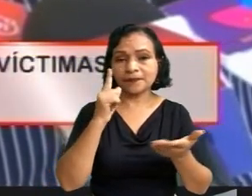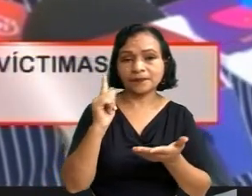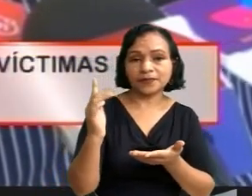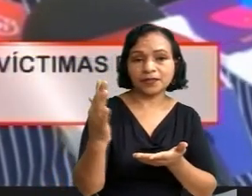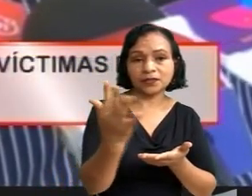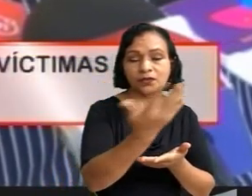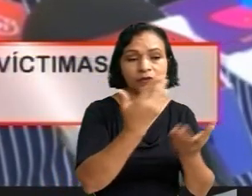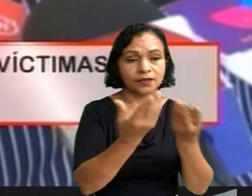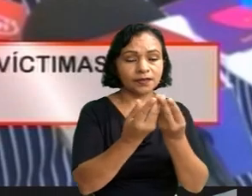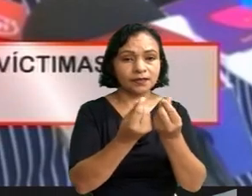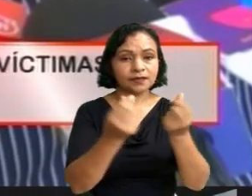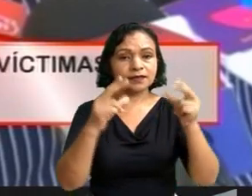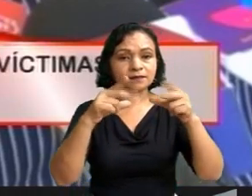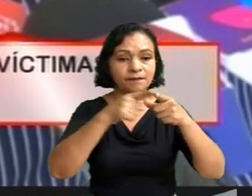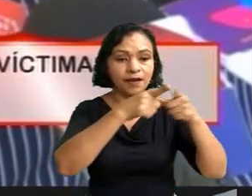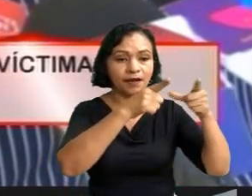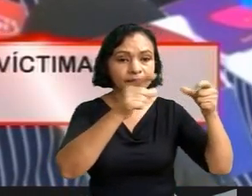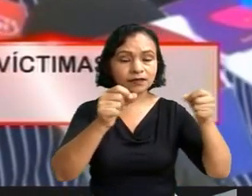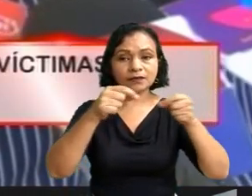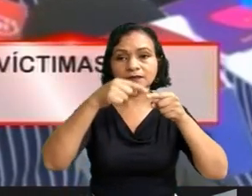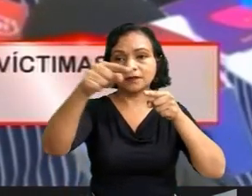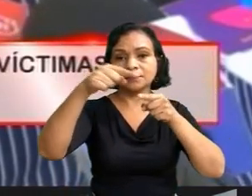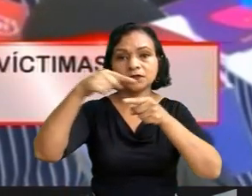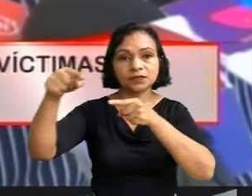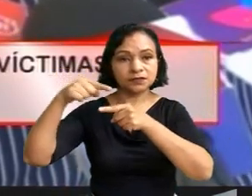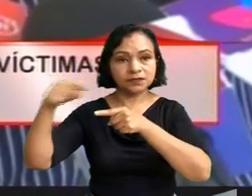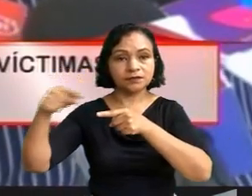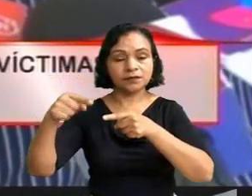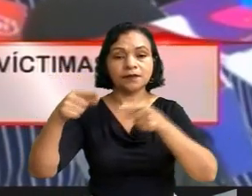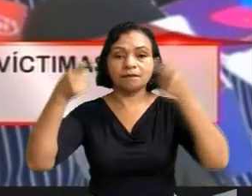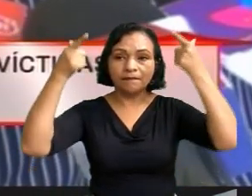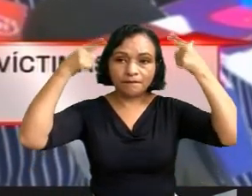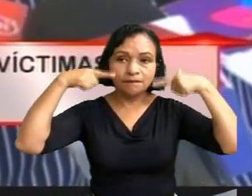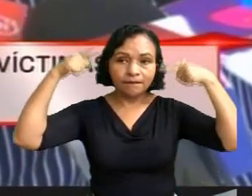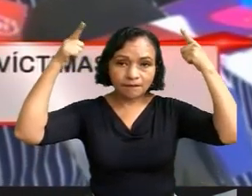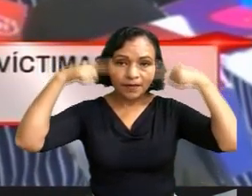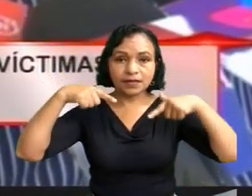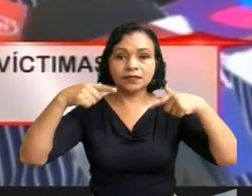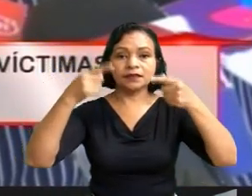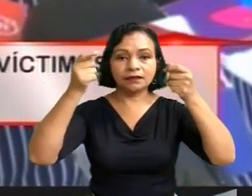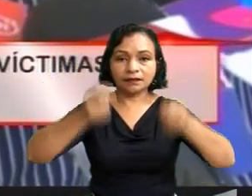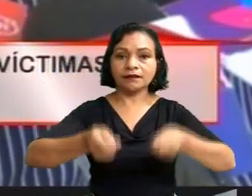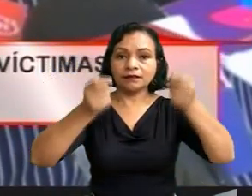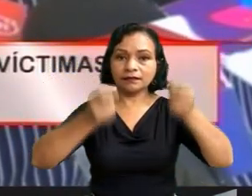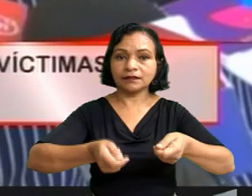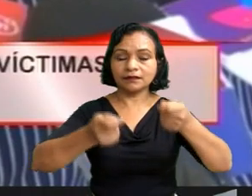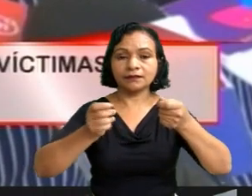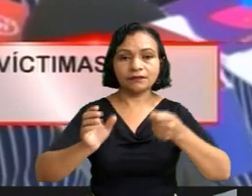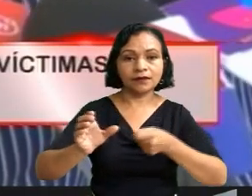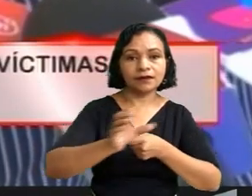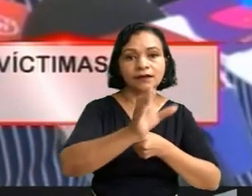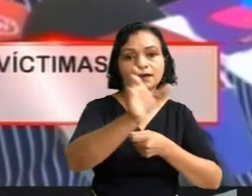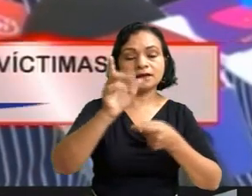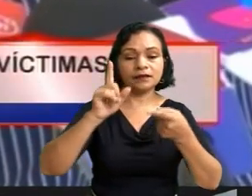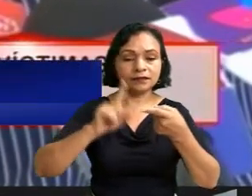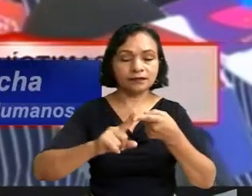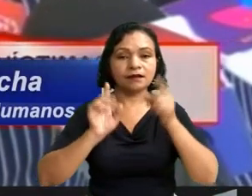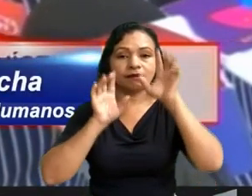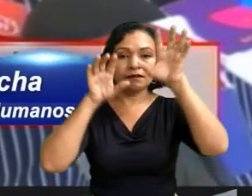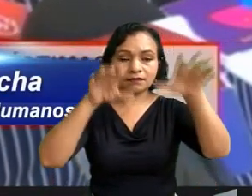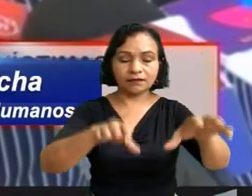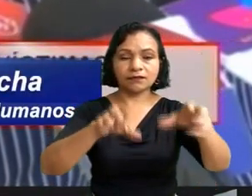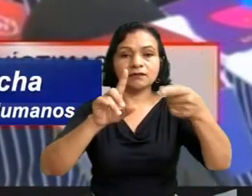en managua y su municipio el más allá carazo león